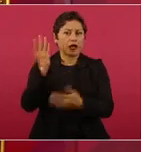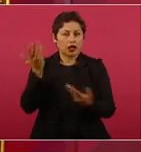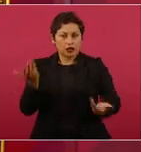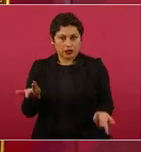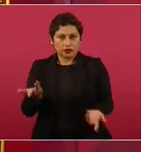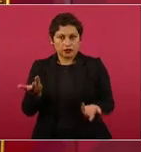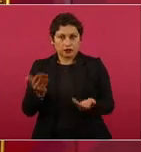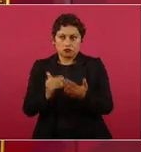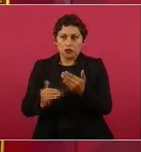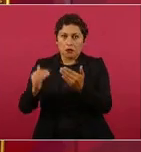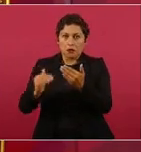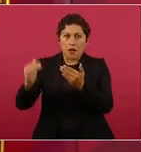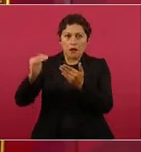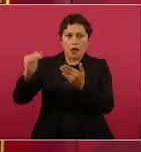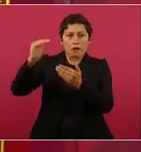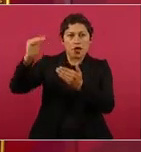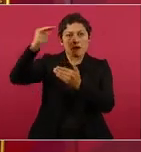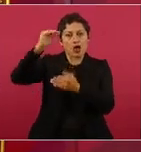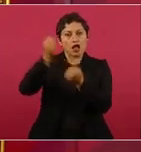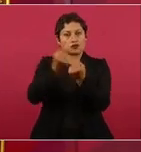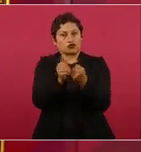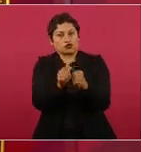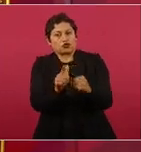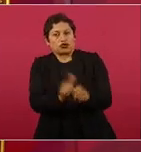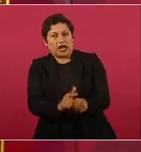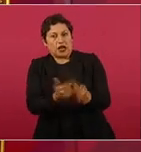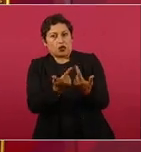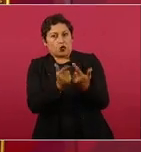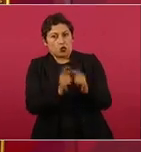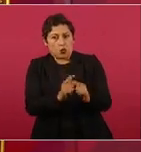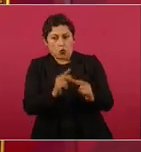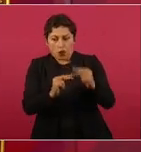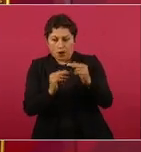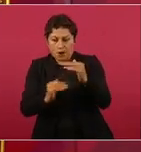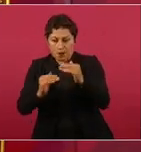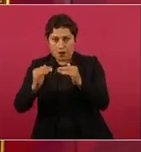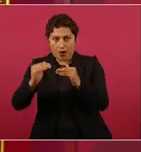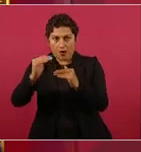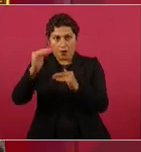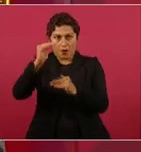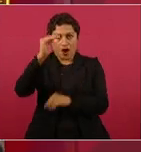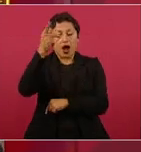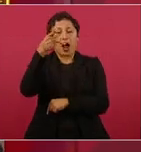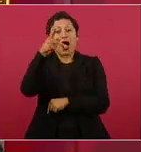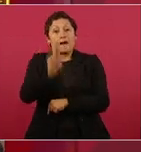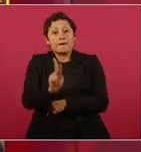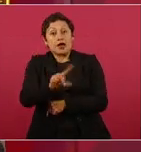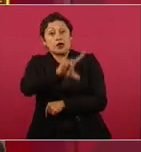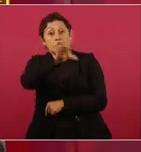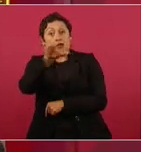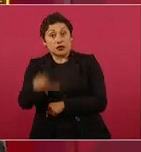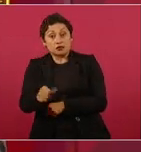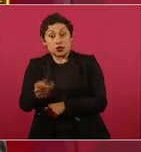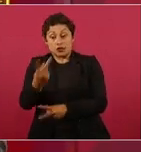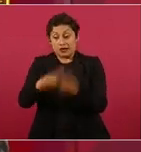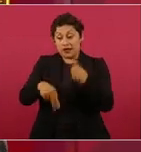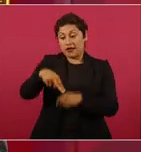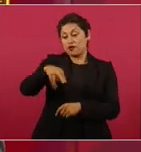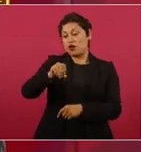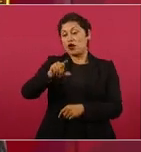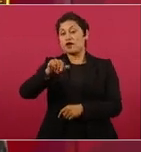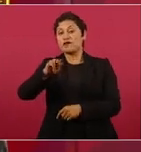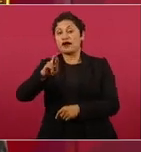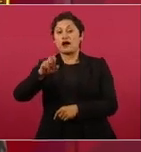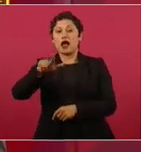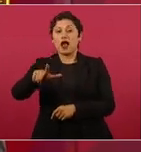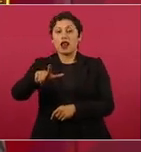ascender en la escala social. A partir de la política neoliberal se canceló esa posibilidad, se terminó